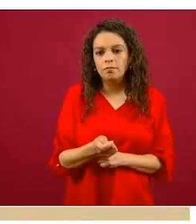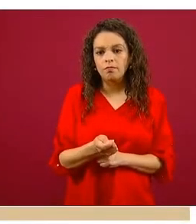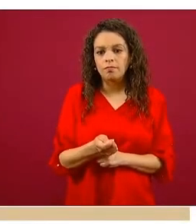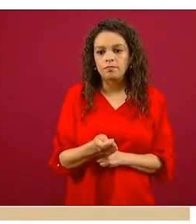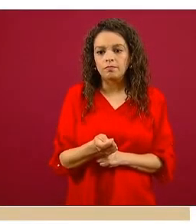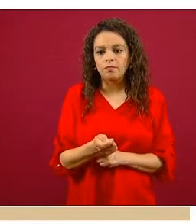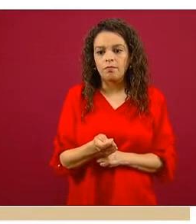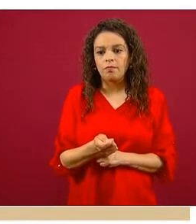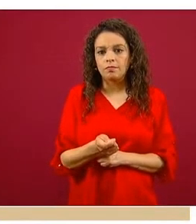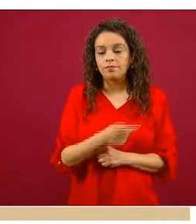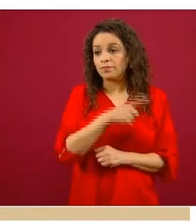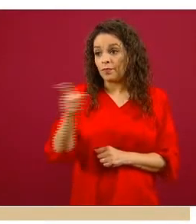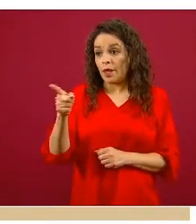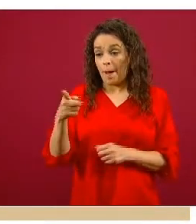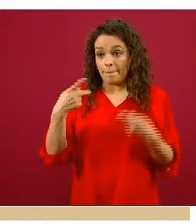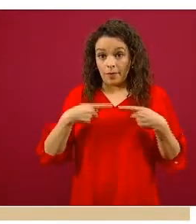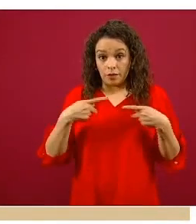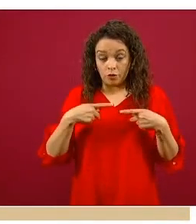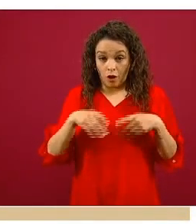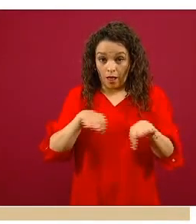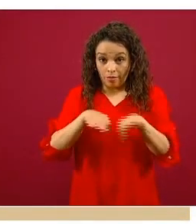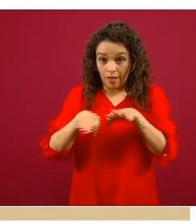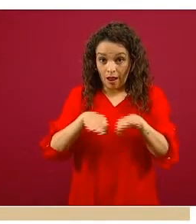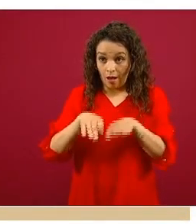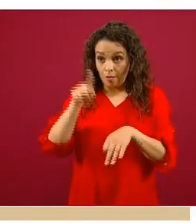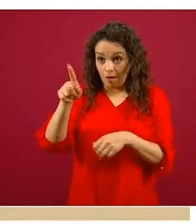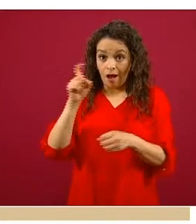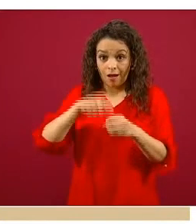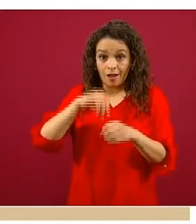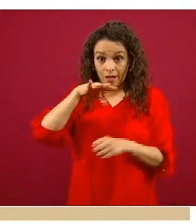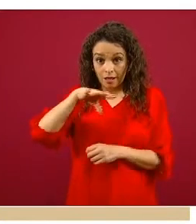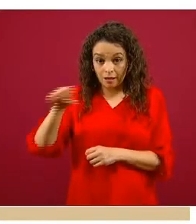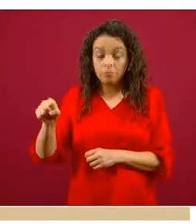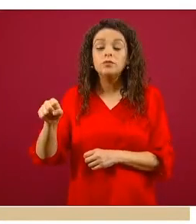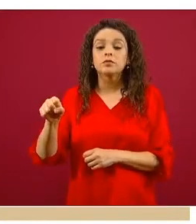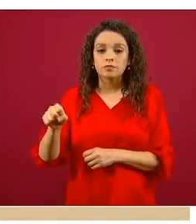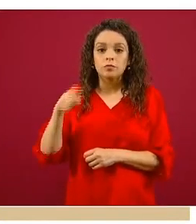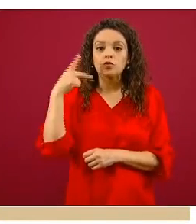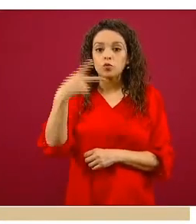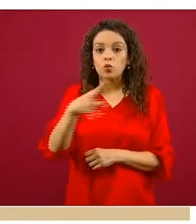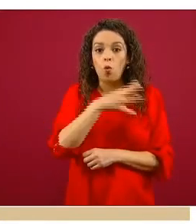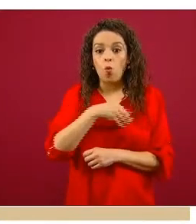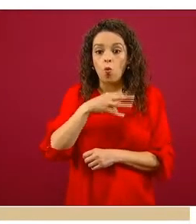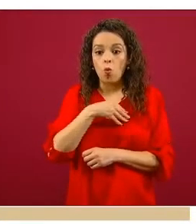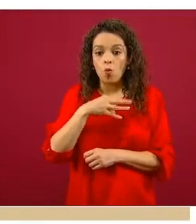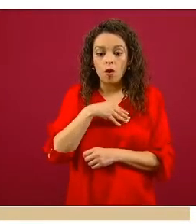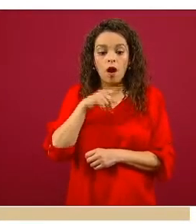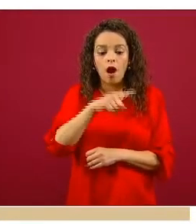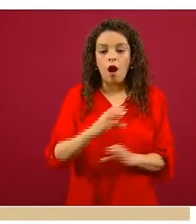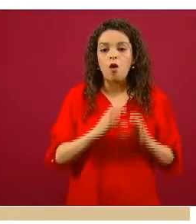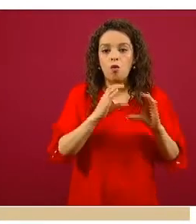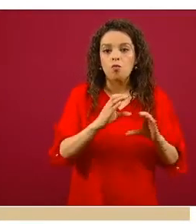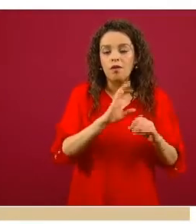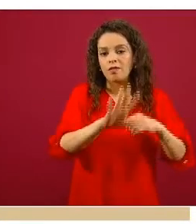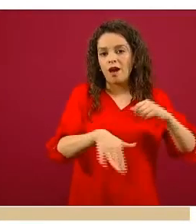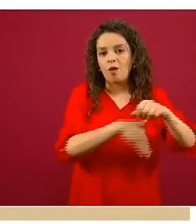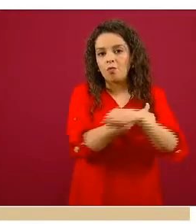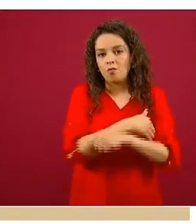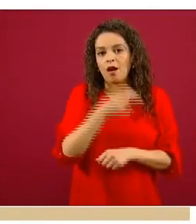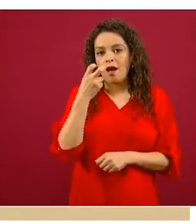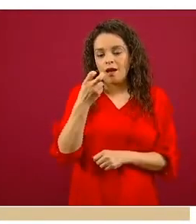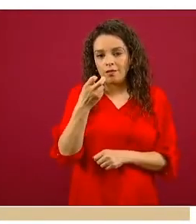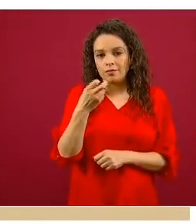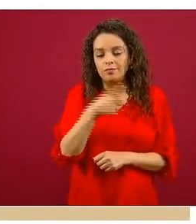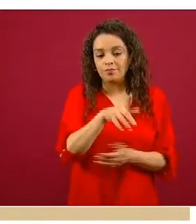de nuestras trabajadoras en nuestras guarderías, y ahí contribuimos mucho al desarrollo cognitivo de